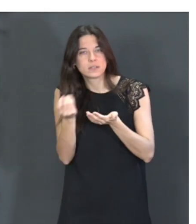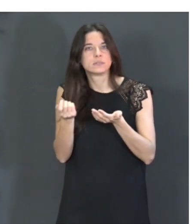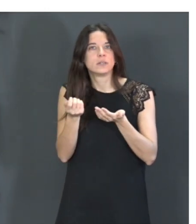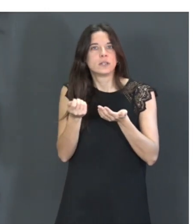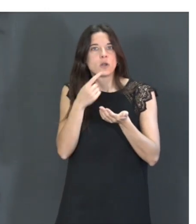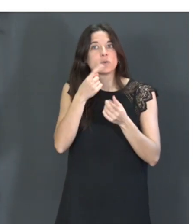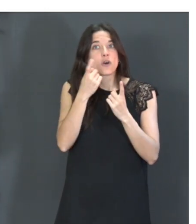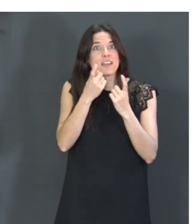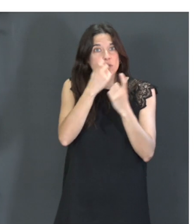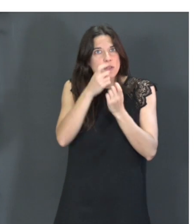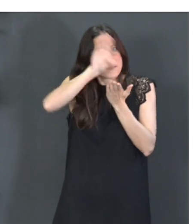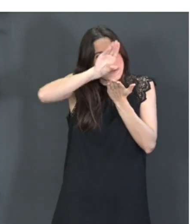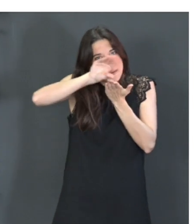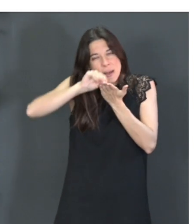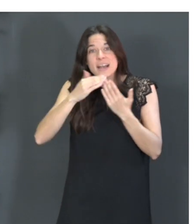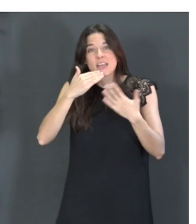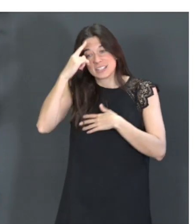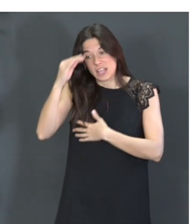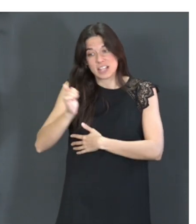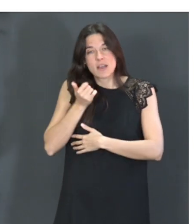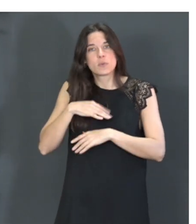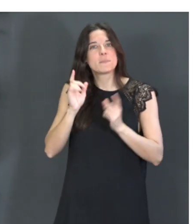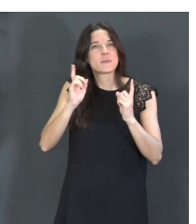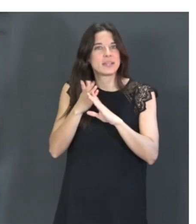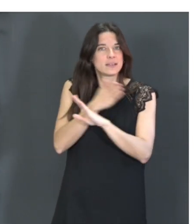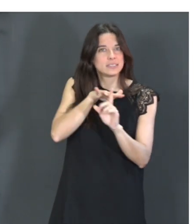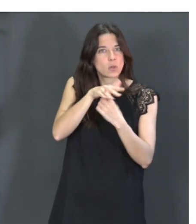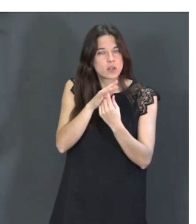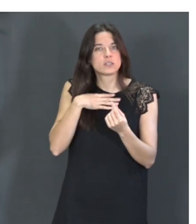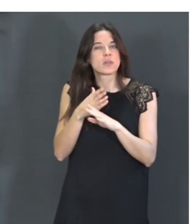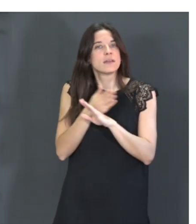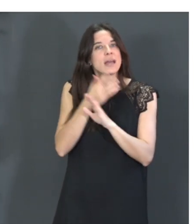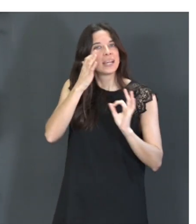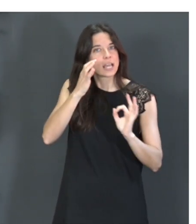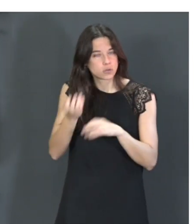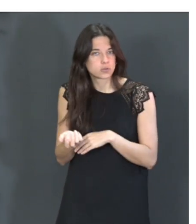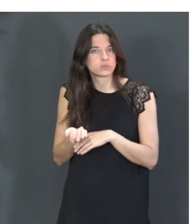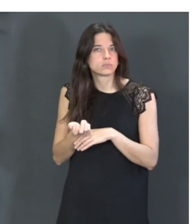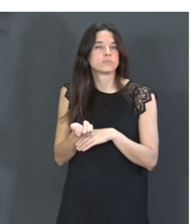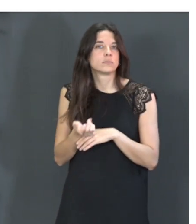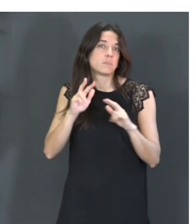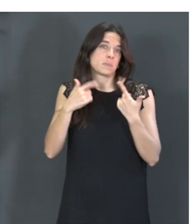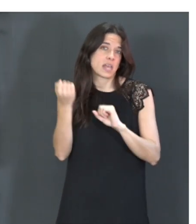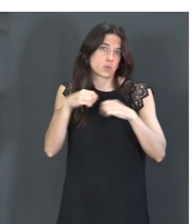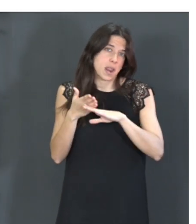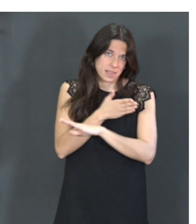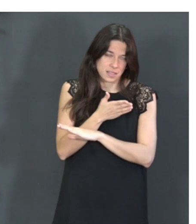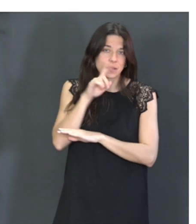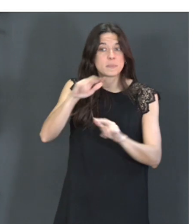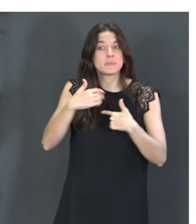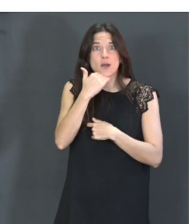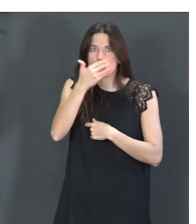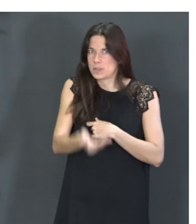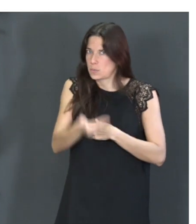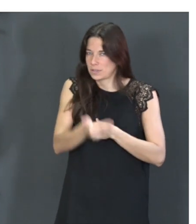poder prevenir situaciones y riesgos y podernos anticipar. Y también nos va a permitir algo muy importante, y es que normalmente